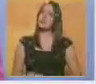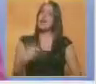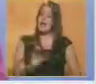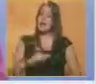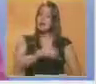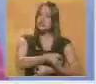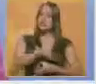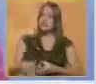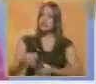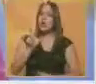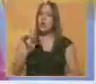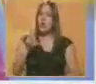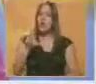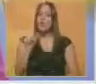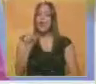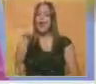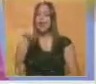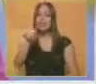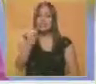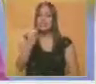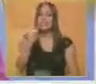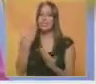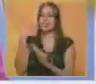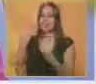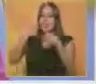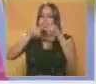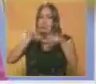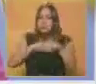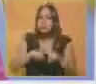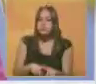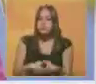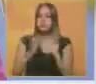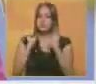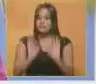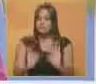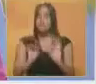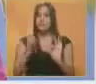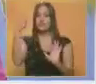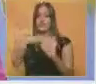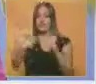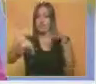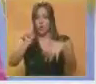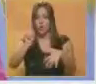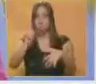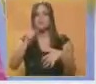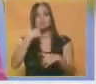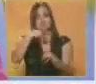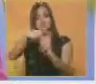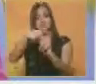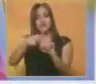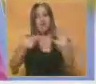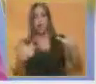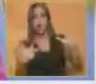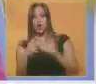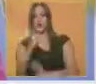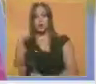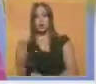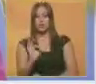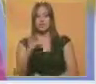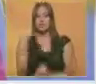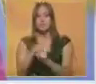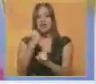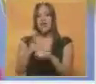El alcalde del municipio Guanta, Jonathan Marín, presentó su memoria y cuenta correspondiente al año 2011 con un balance positivo de más del 80% de